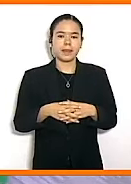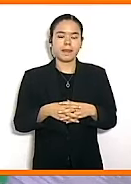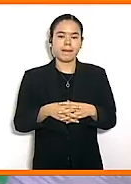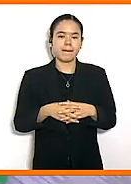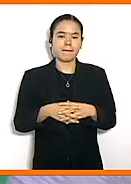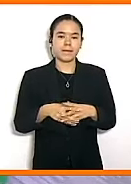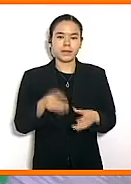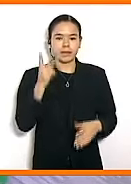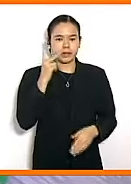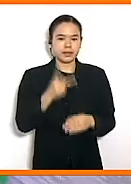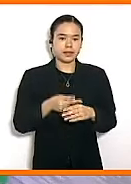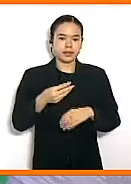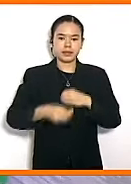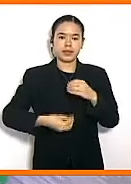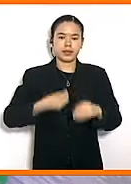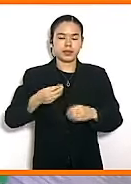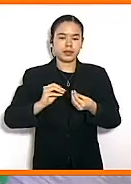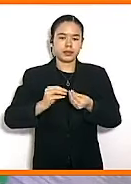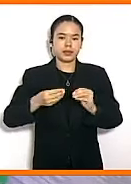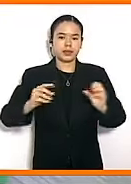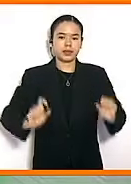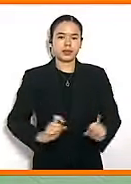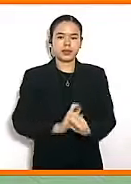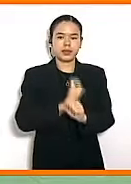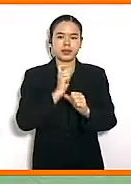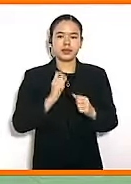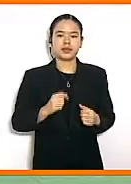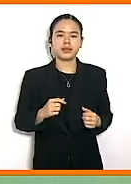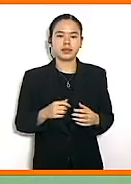Porque tu número esperado es...